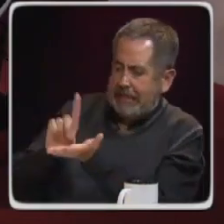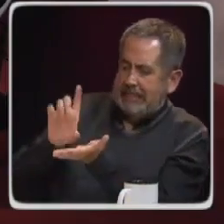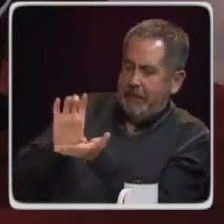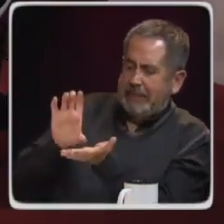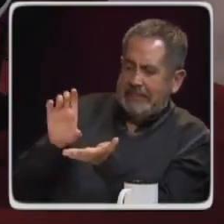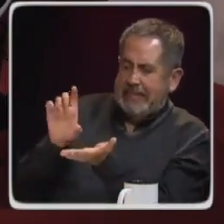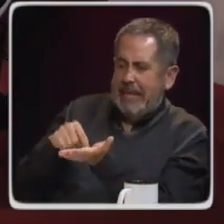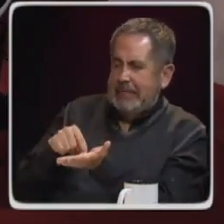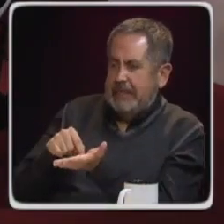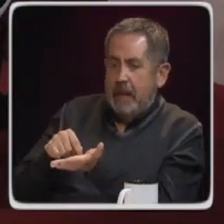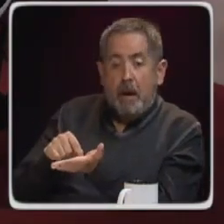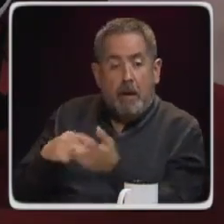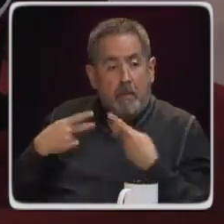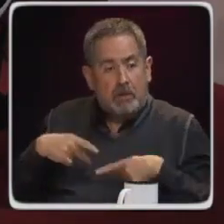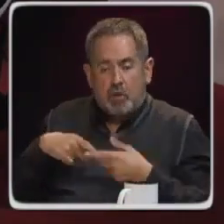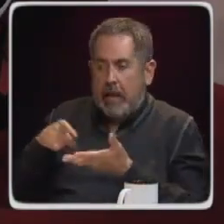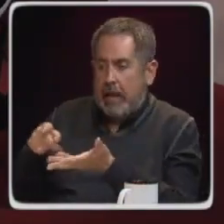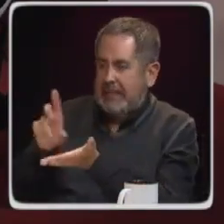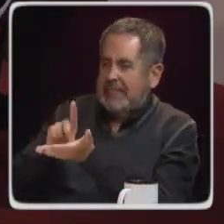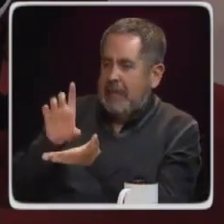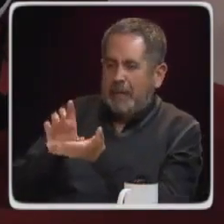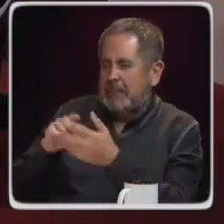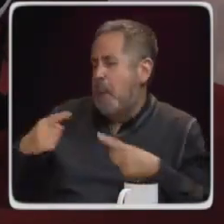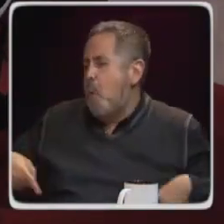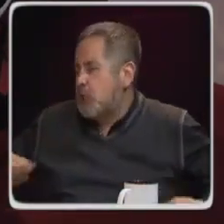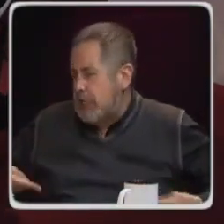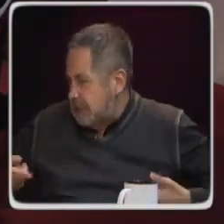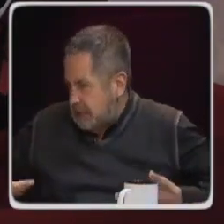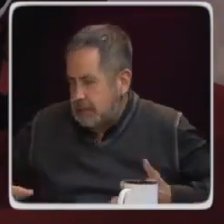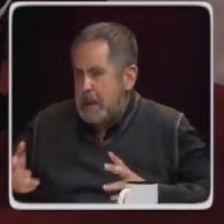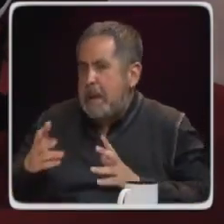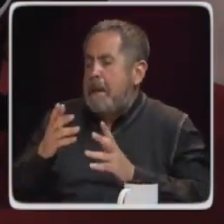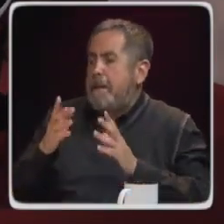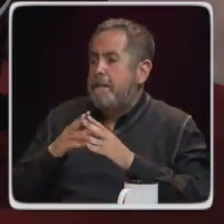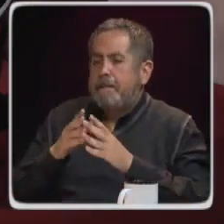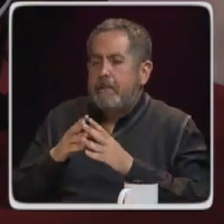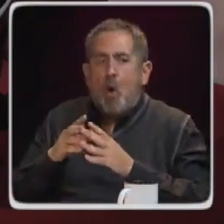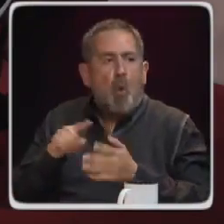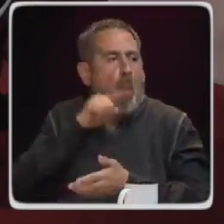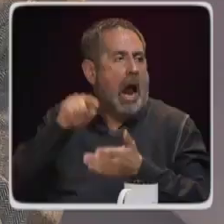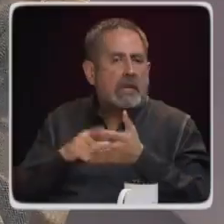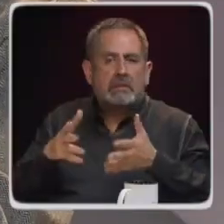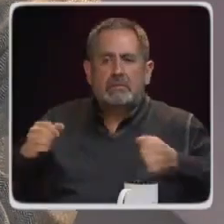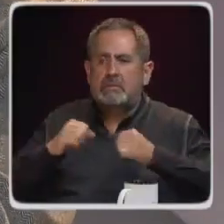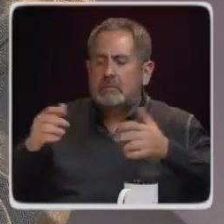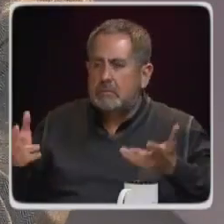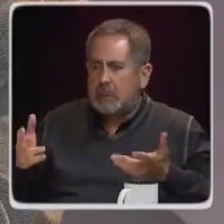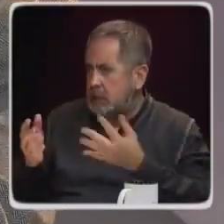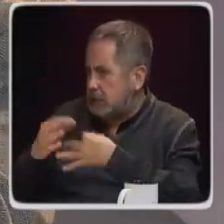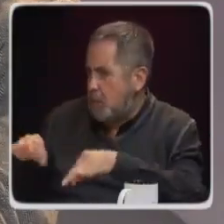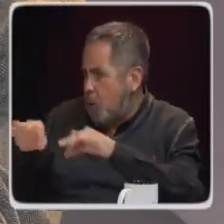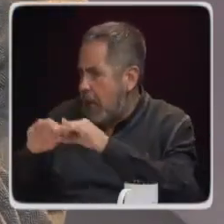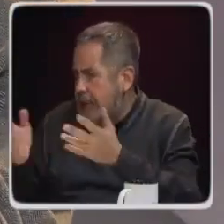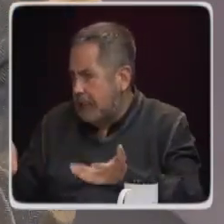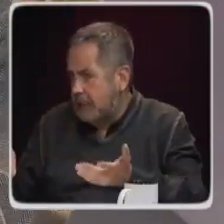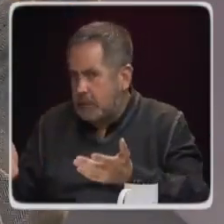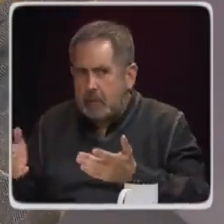hecho una especie de consulta, pero no tenía previa, pública, abierta, accesible, preferentemente directa al grupo